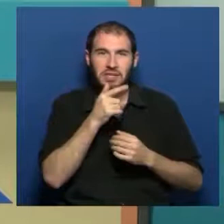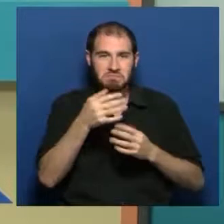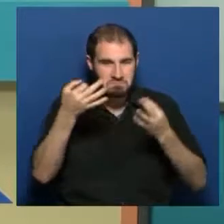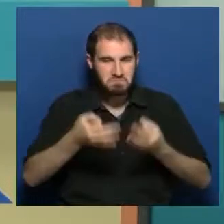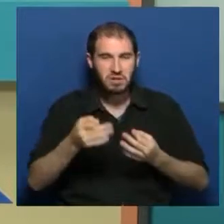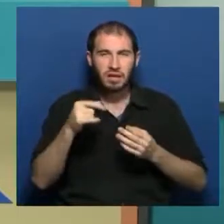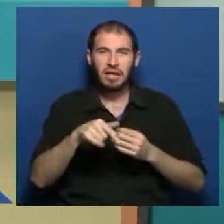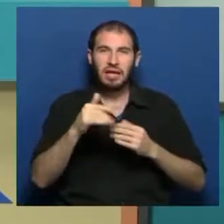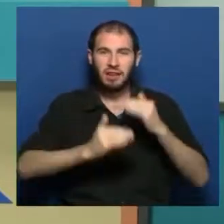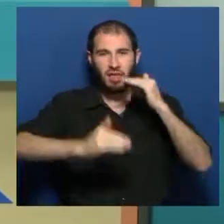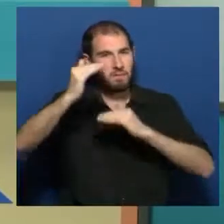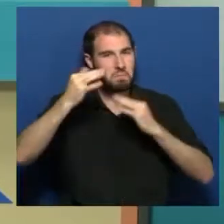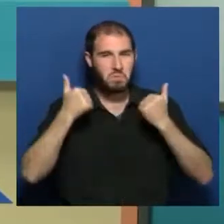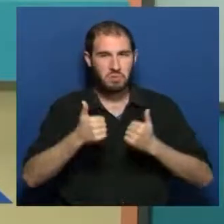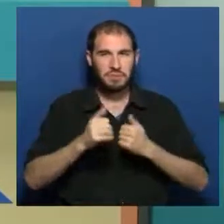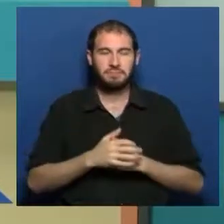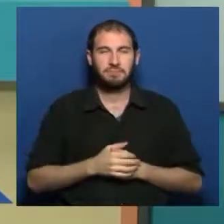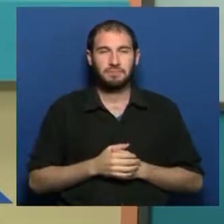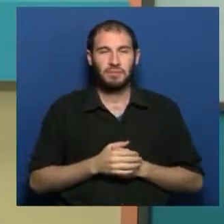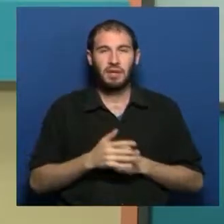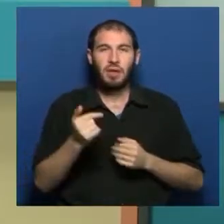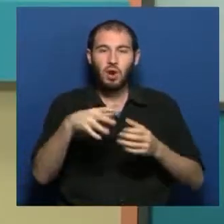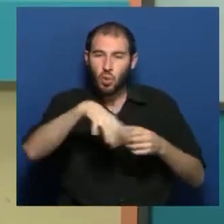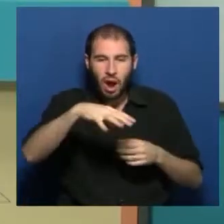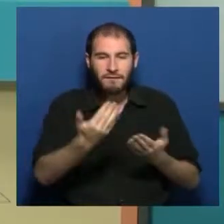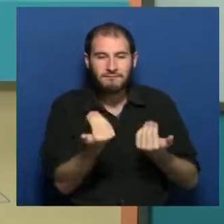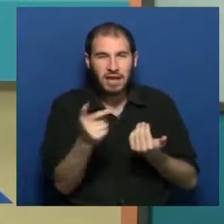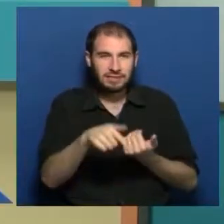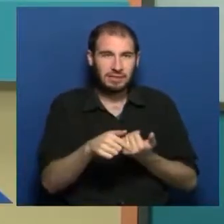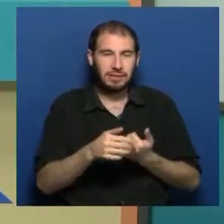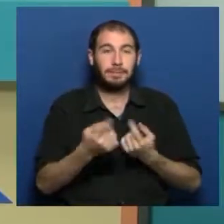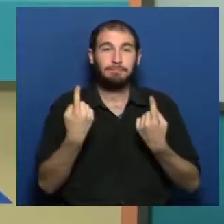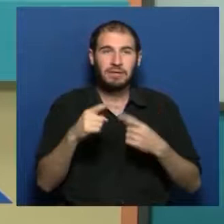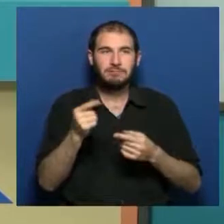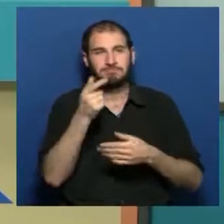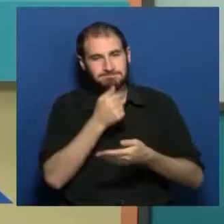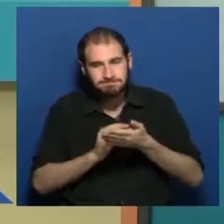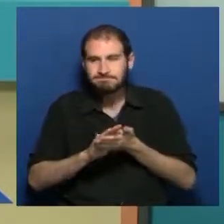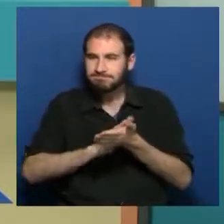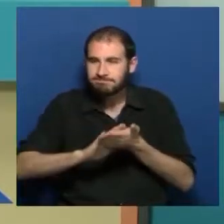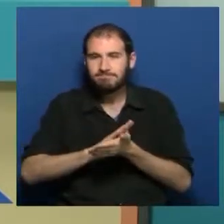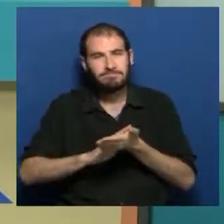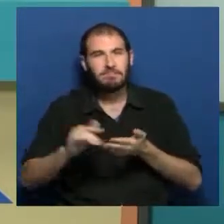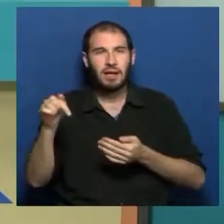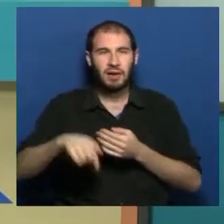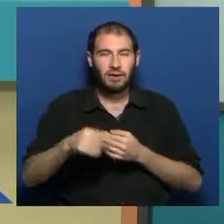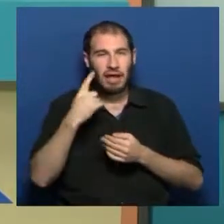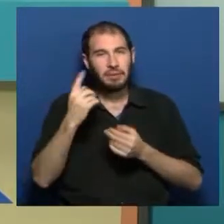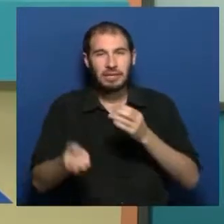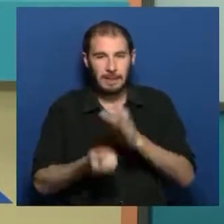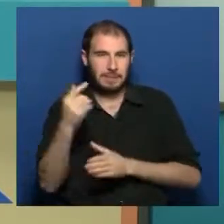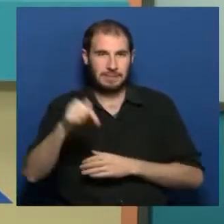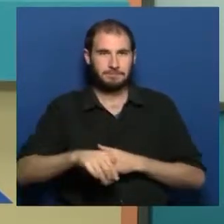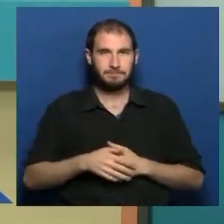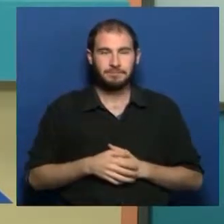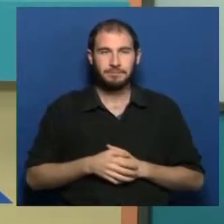y tiene un nivel increíble. Y por más que falten espacios, siempre se la rebuscan y ahora nos rebuscamos para generarlos.